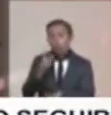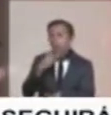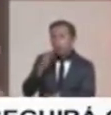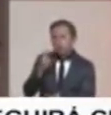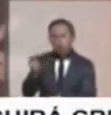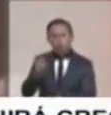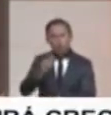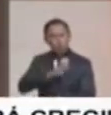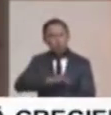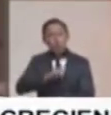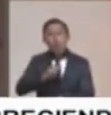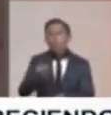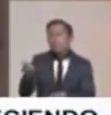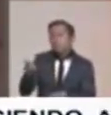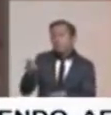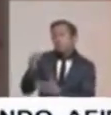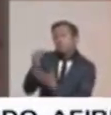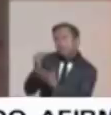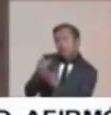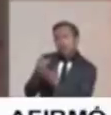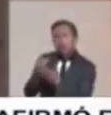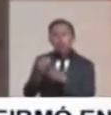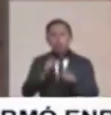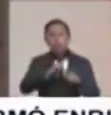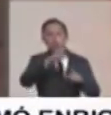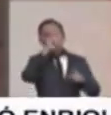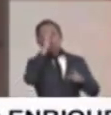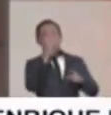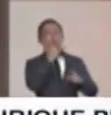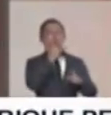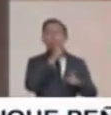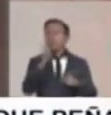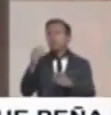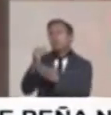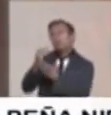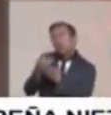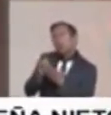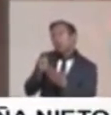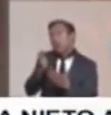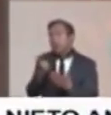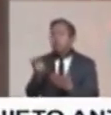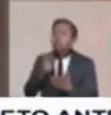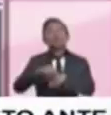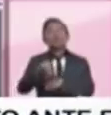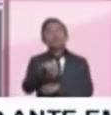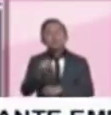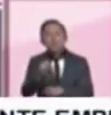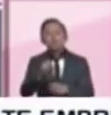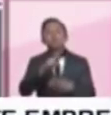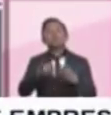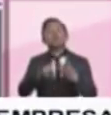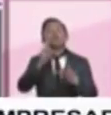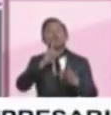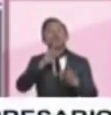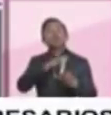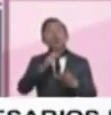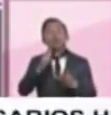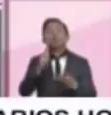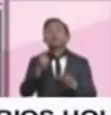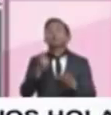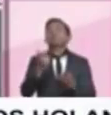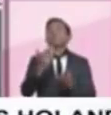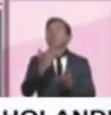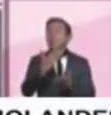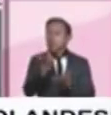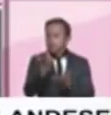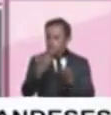estampa de lo que está sucediendo en esta elección. ¿Qué papel jugó el Bronco? El Bronco... Hijo, mano, yo aquí sí tengo que